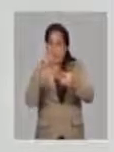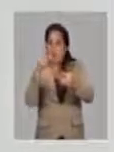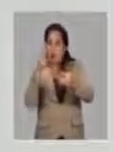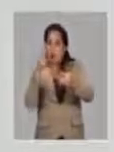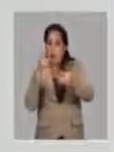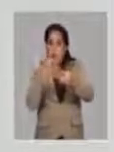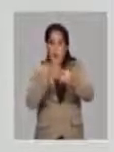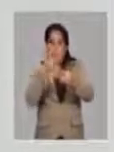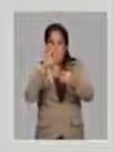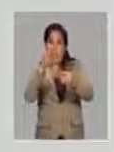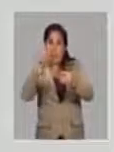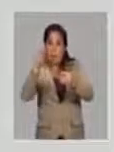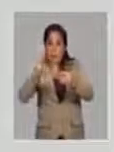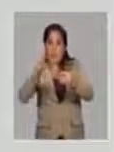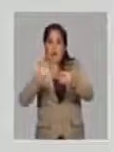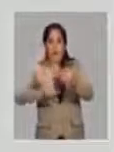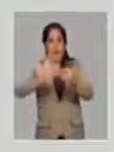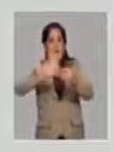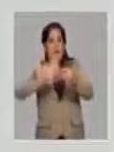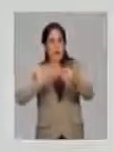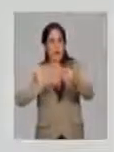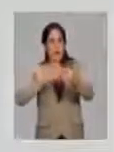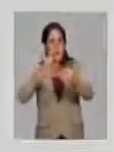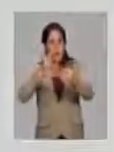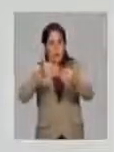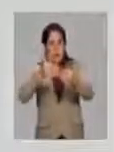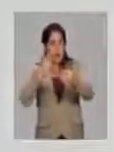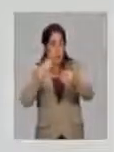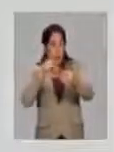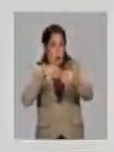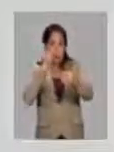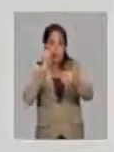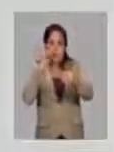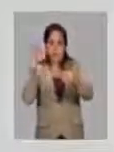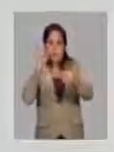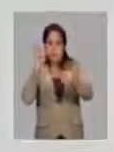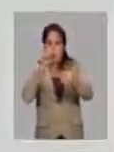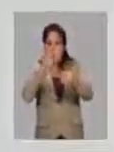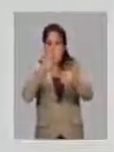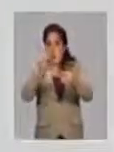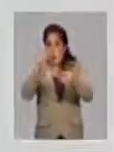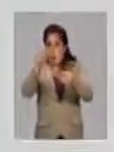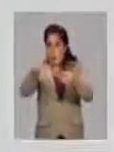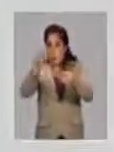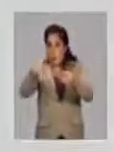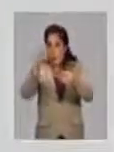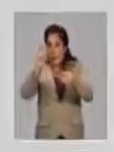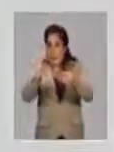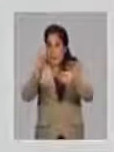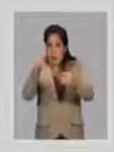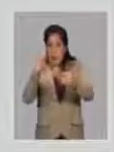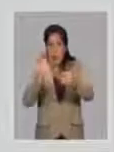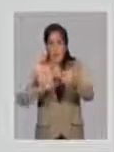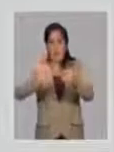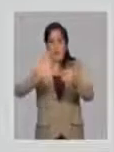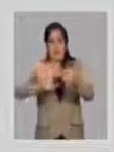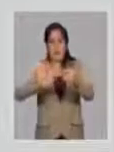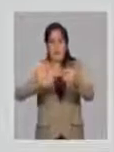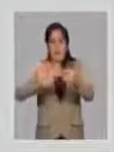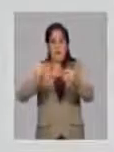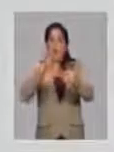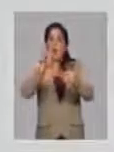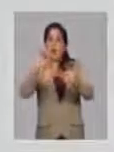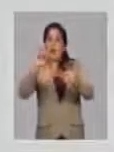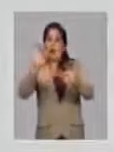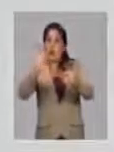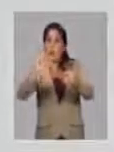el 81% de los sujetos son respondedores. Y aquí llamo la atención que ya este 81% de sujetos respondedores,